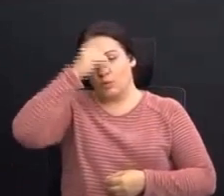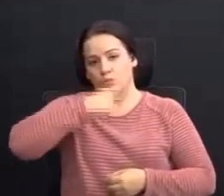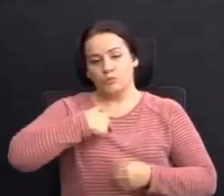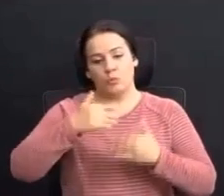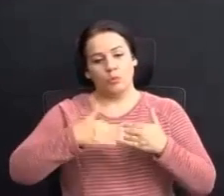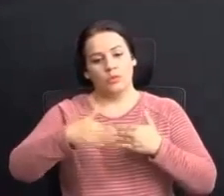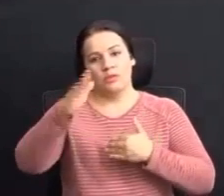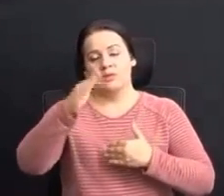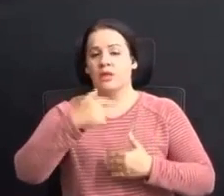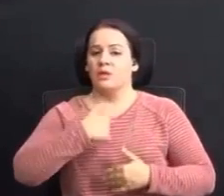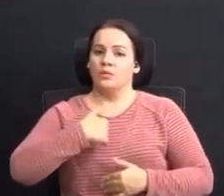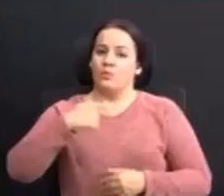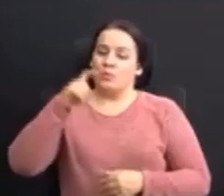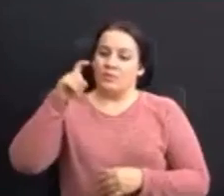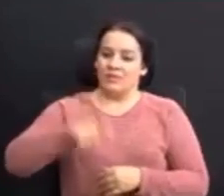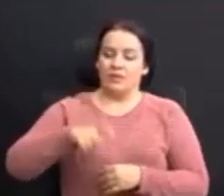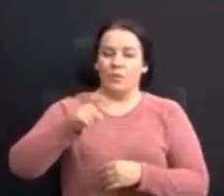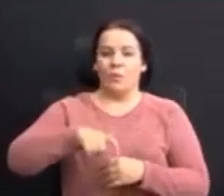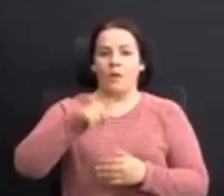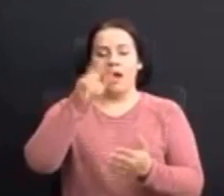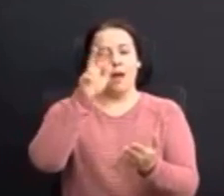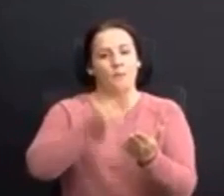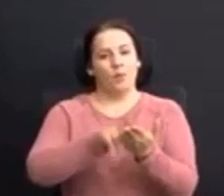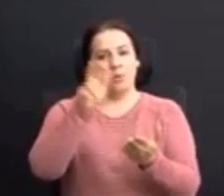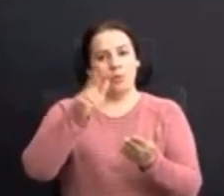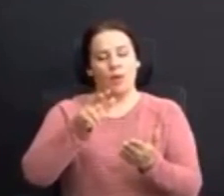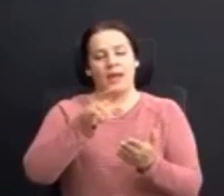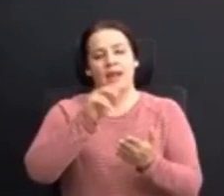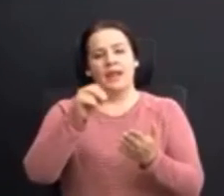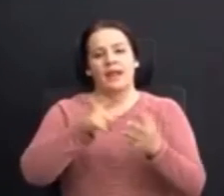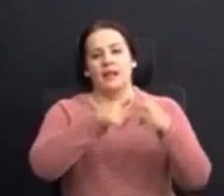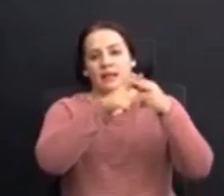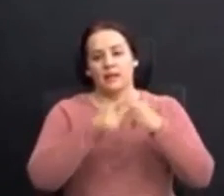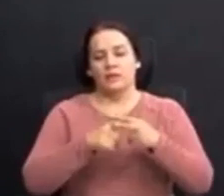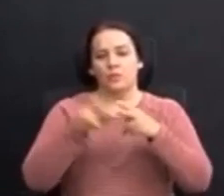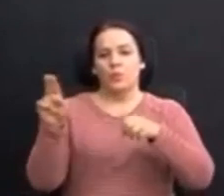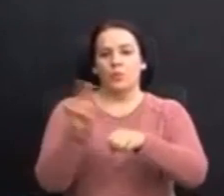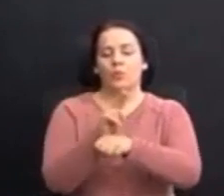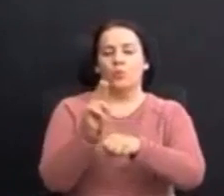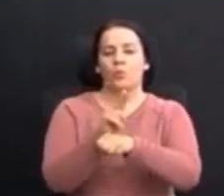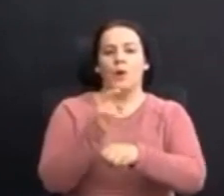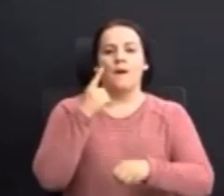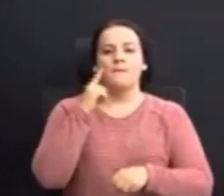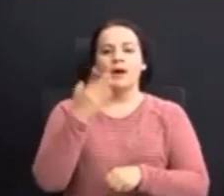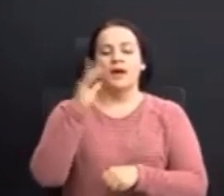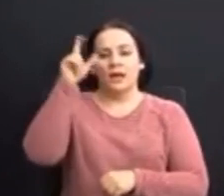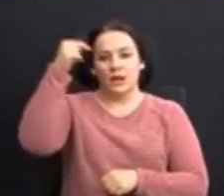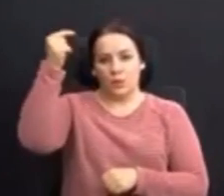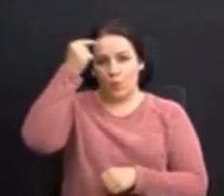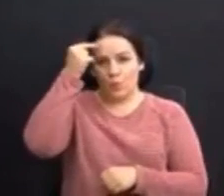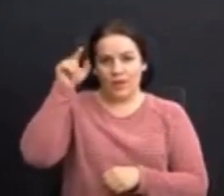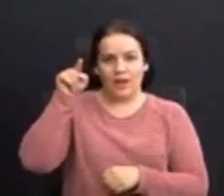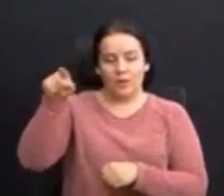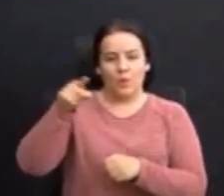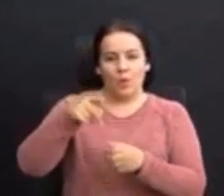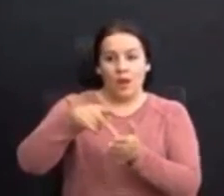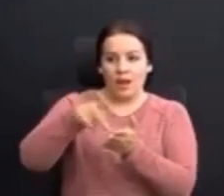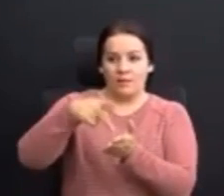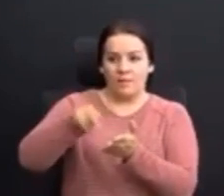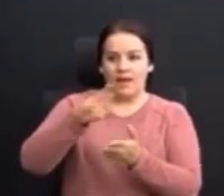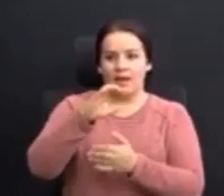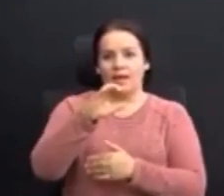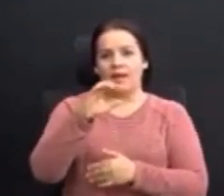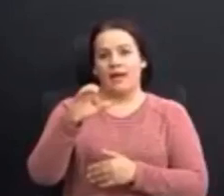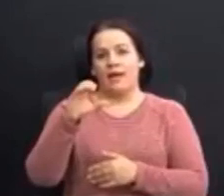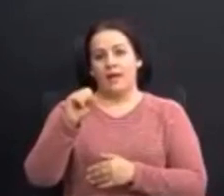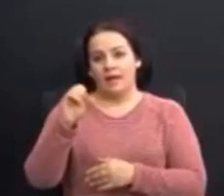que debemos aprobar el crédito para que sea utilizado para que el gobierno le abone a la caja parte